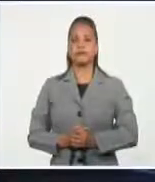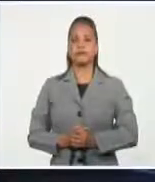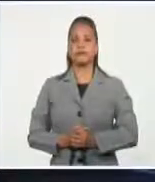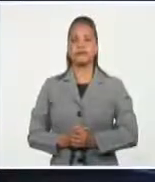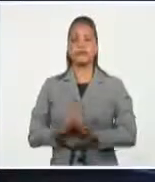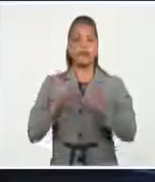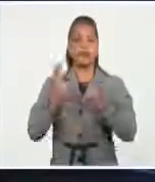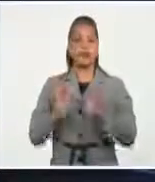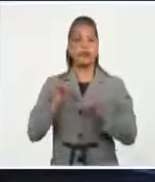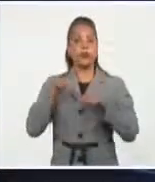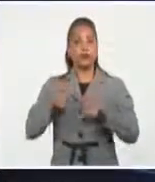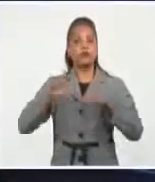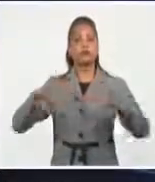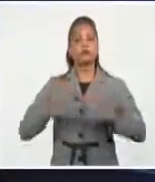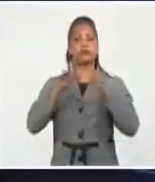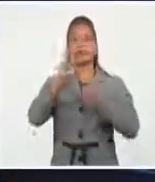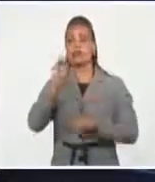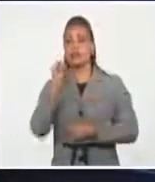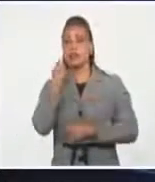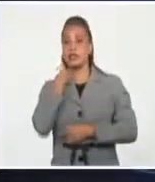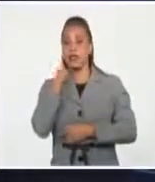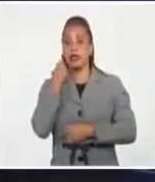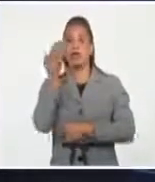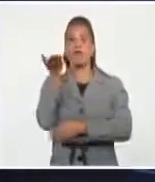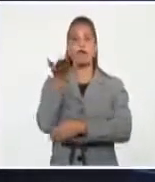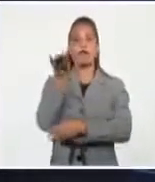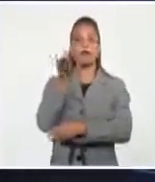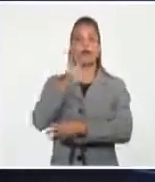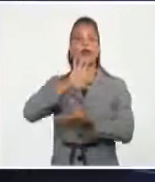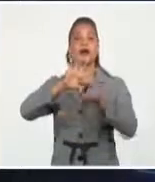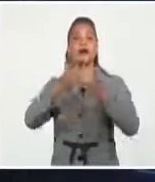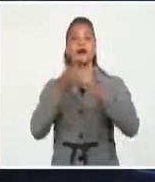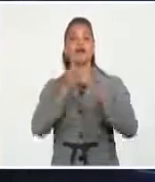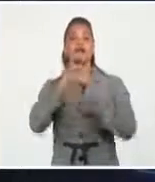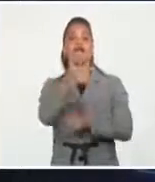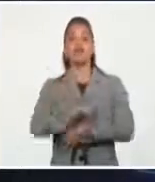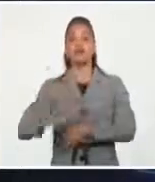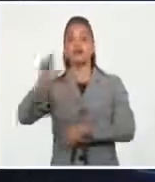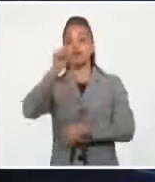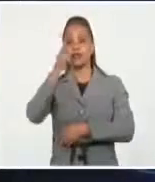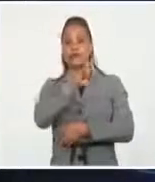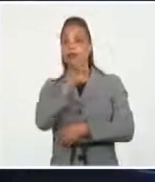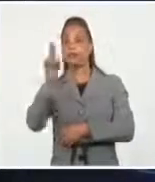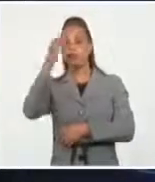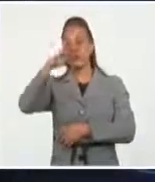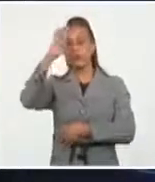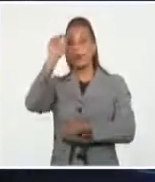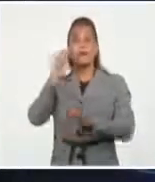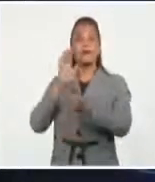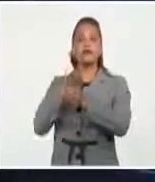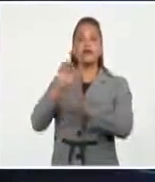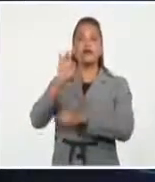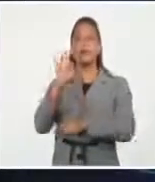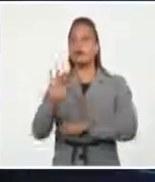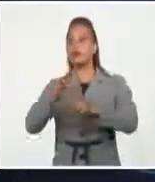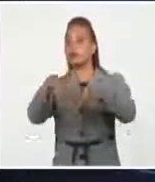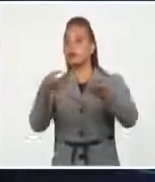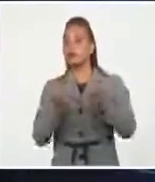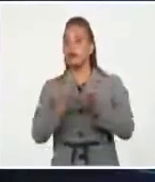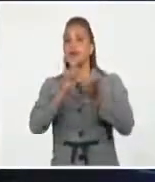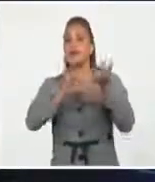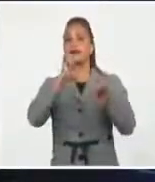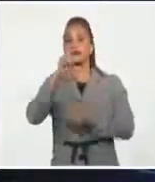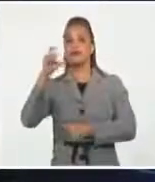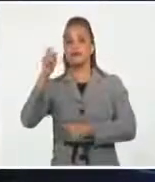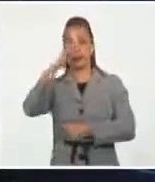Justo cuando se cumplen 60 años de la proclamación del carácter socialista de la Revolución Cubana, comenzó el octavo Congreso del Partido Comunista de